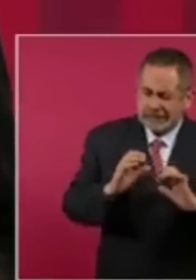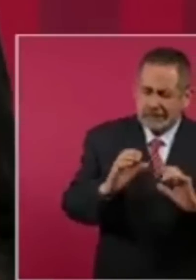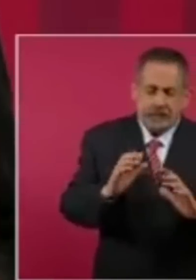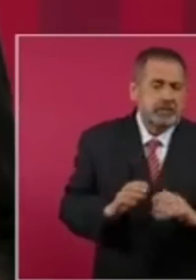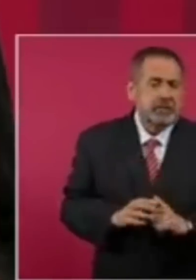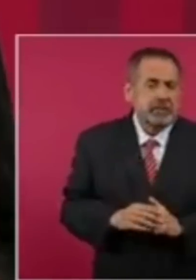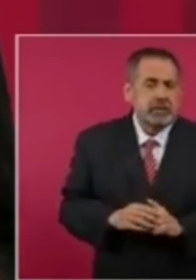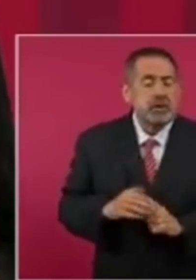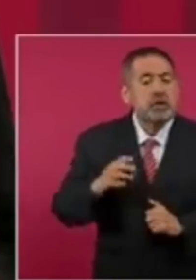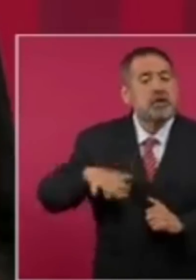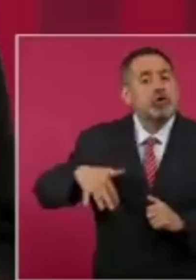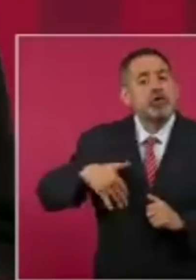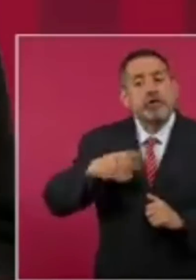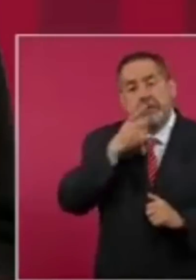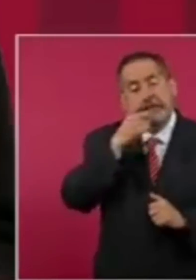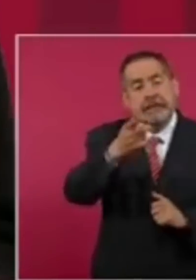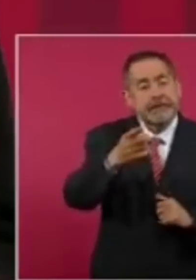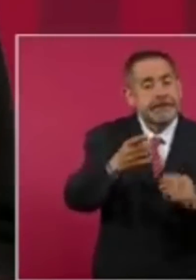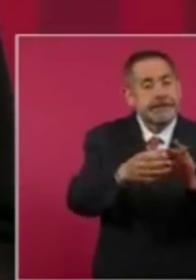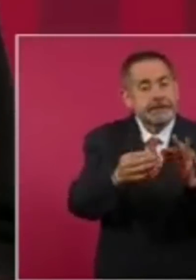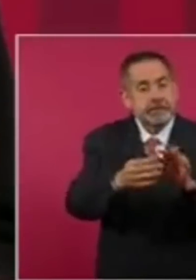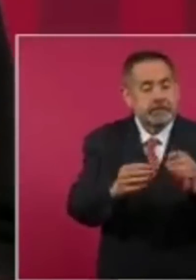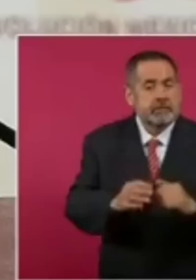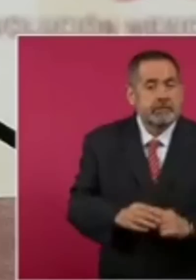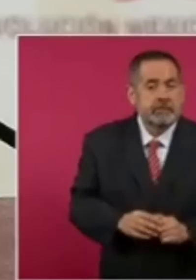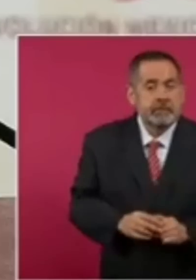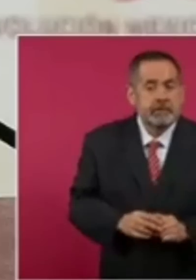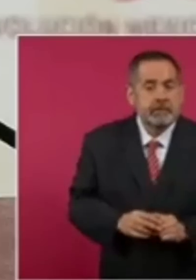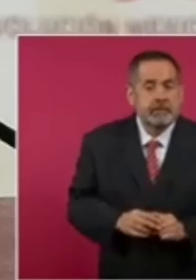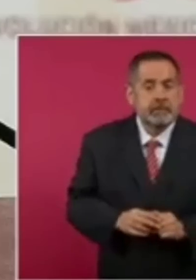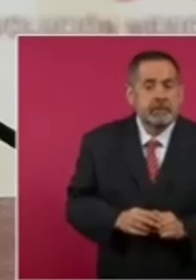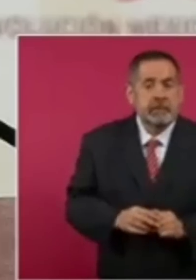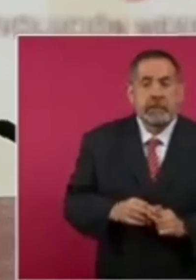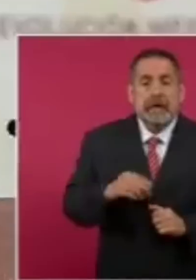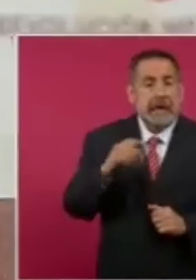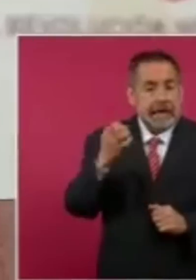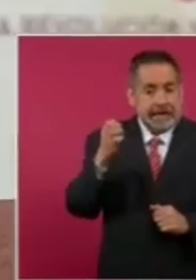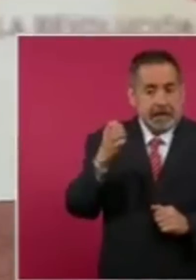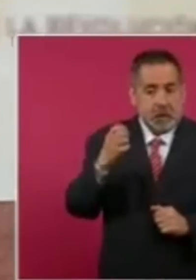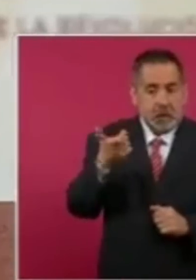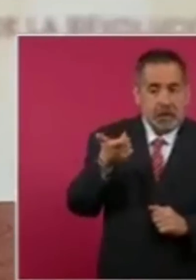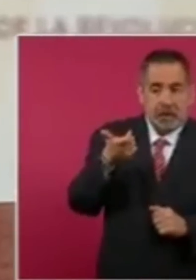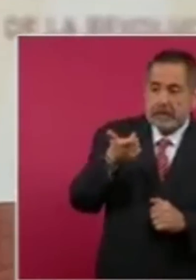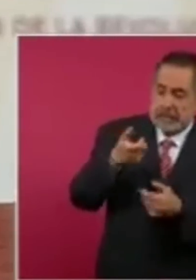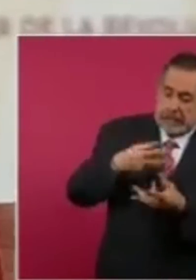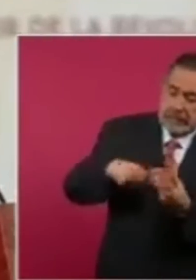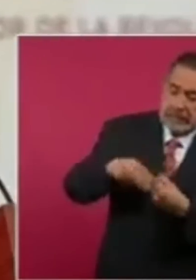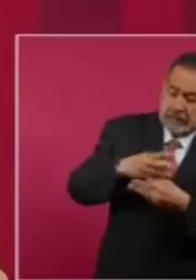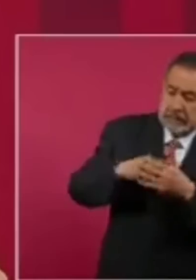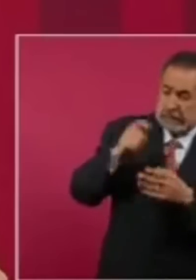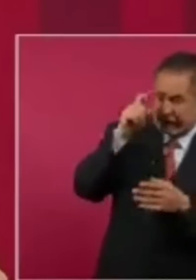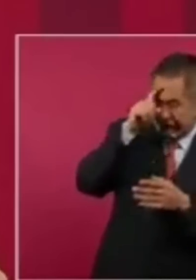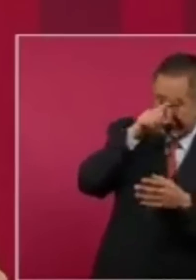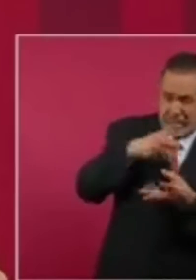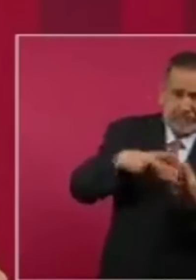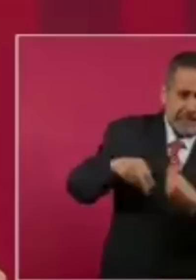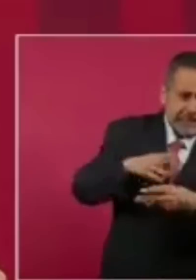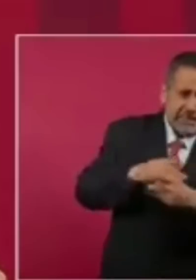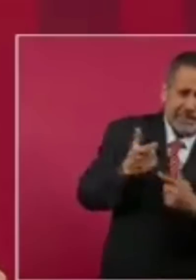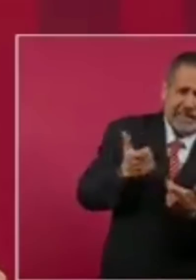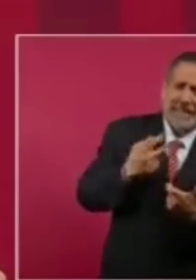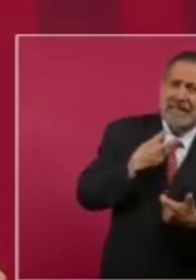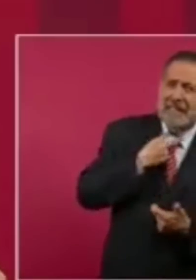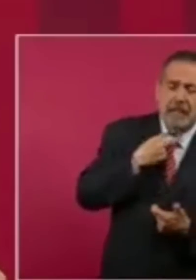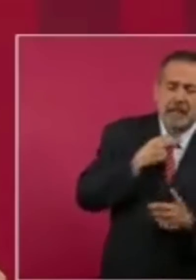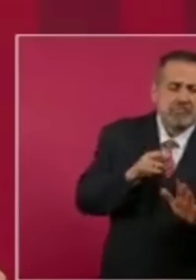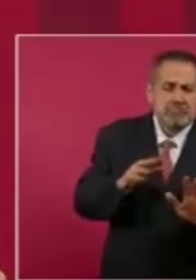decía yo que no va a haber cuesta de enero como era antes porque empezando